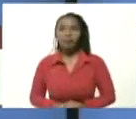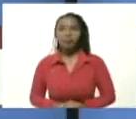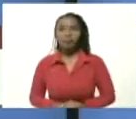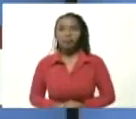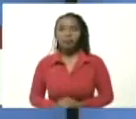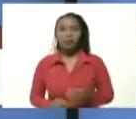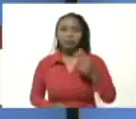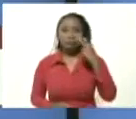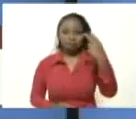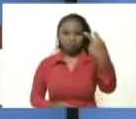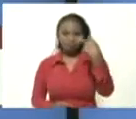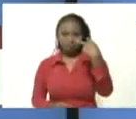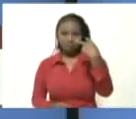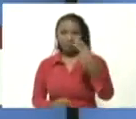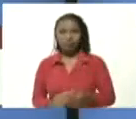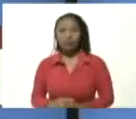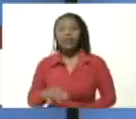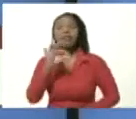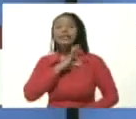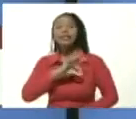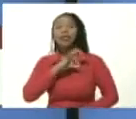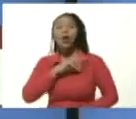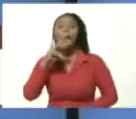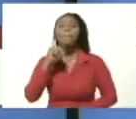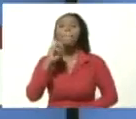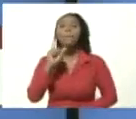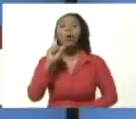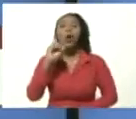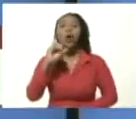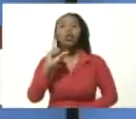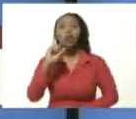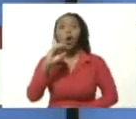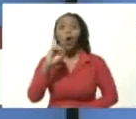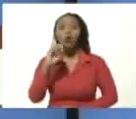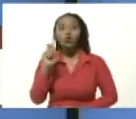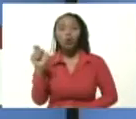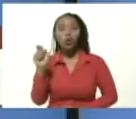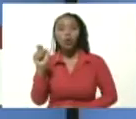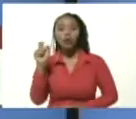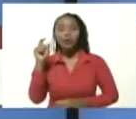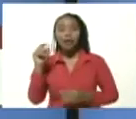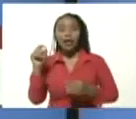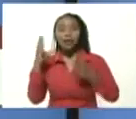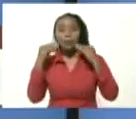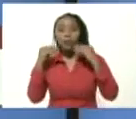Mira, el señor Moscoso del Consejo de Expertos Electorales de Latinoamérica,